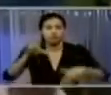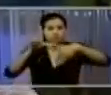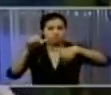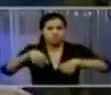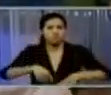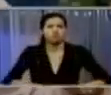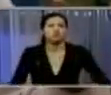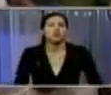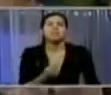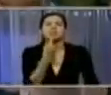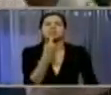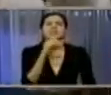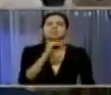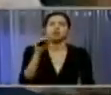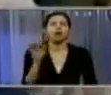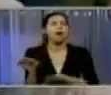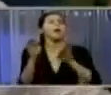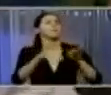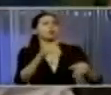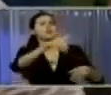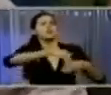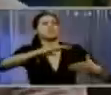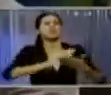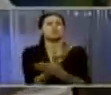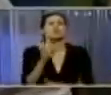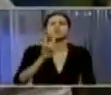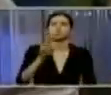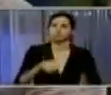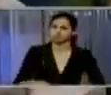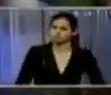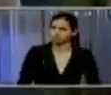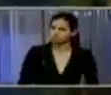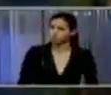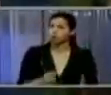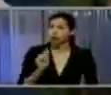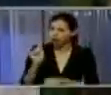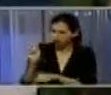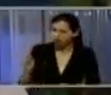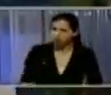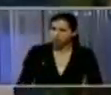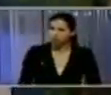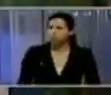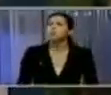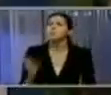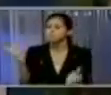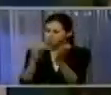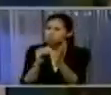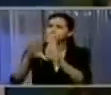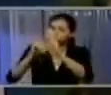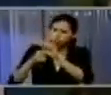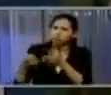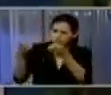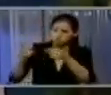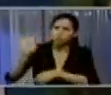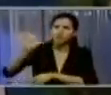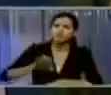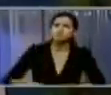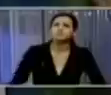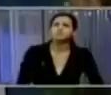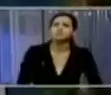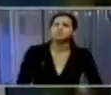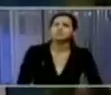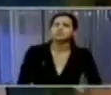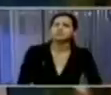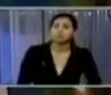salido a decir que apoyan el referéndum en Venezuela. Yo les digo, ¿por qué no lo metes en tu constitución? ¿Ah?